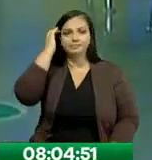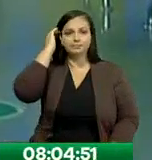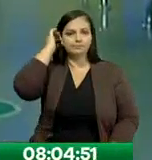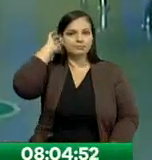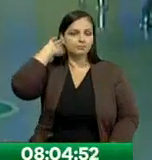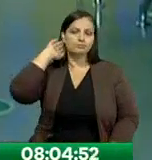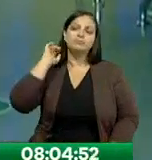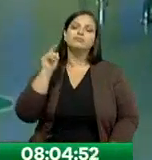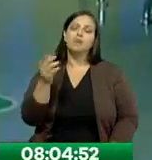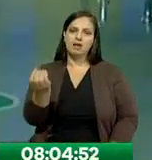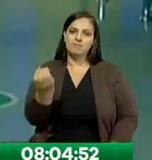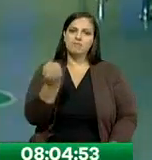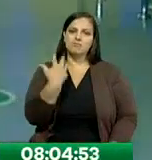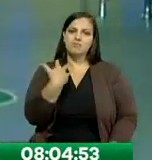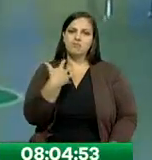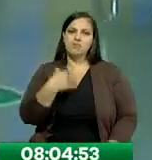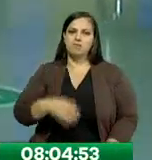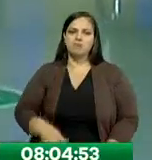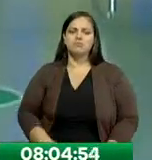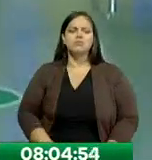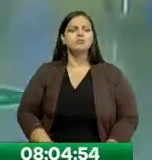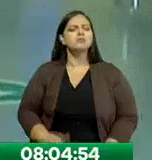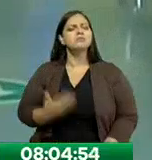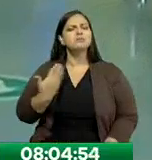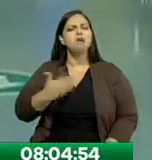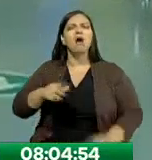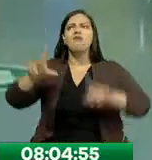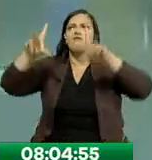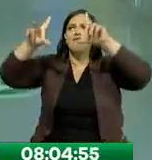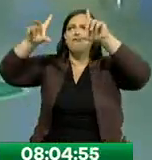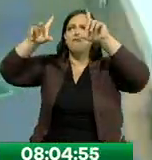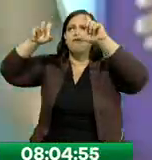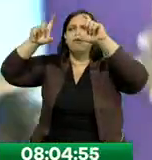El señor dice que tiene la foto del medidor, que le han dado una lectura...